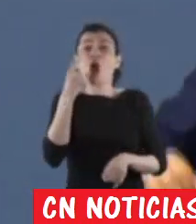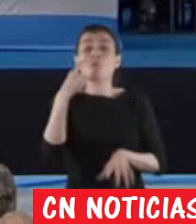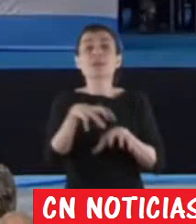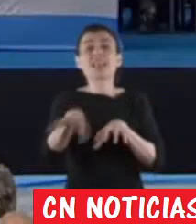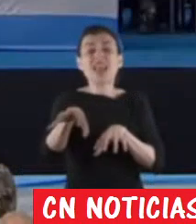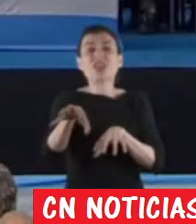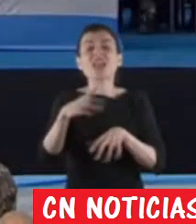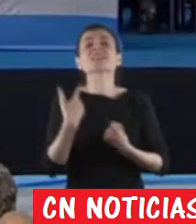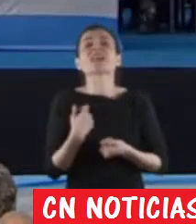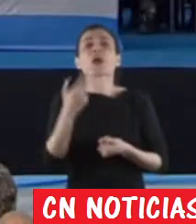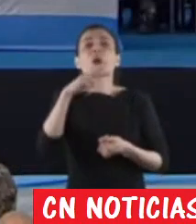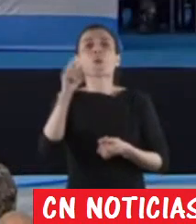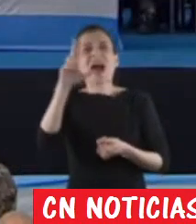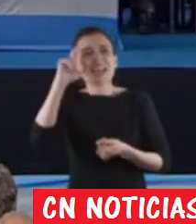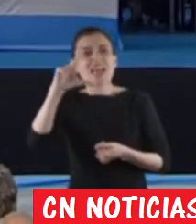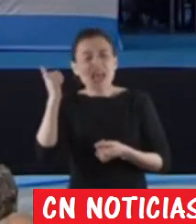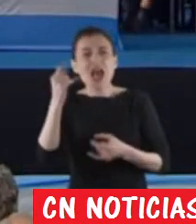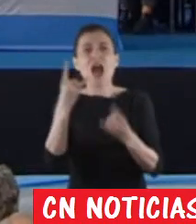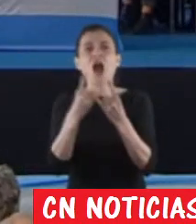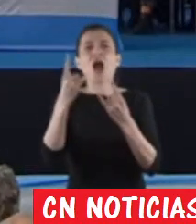Florencio Varela, Andrés Watson.